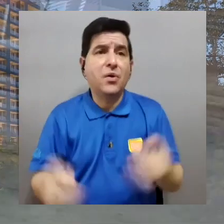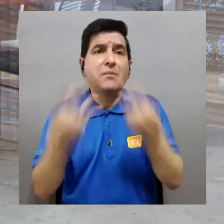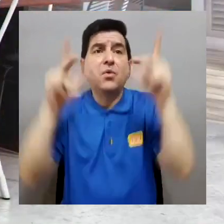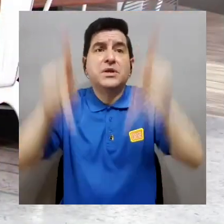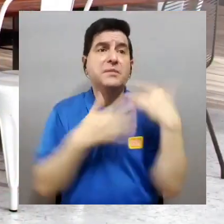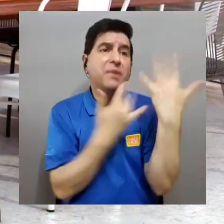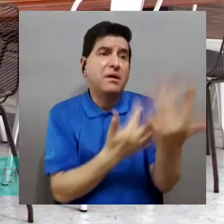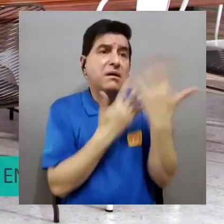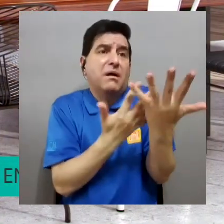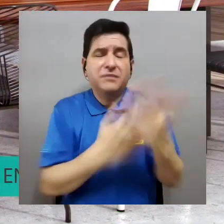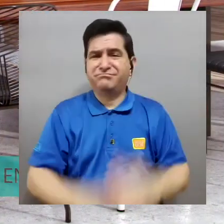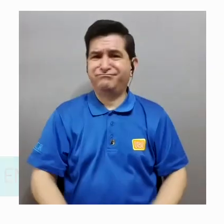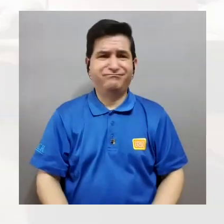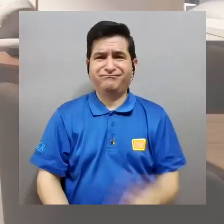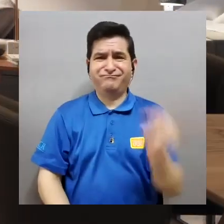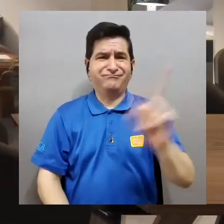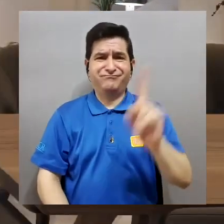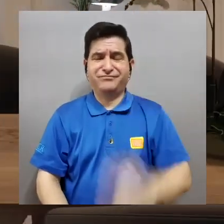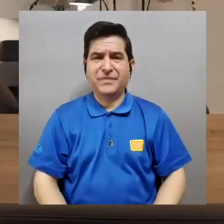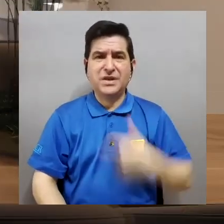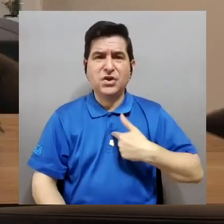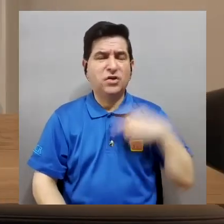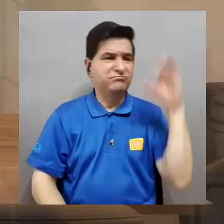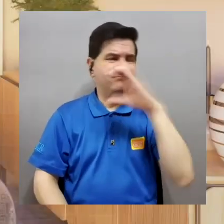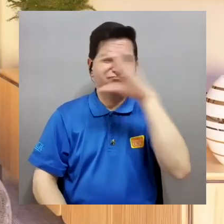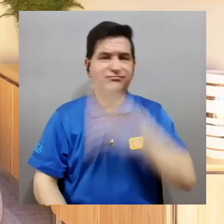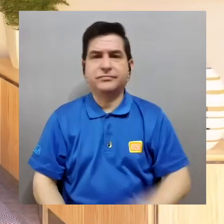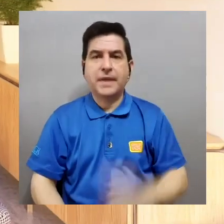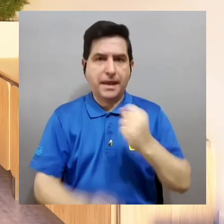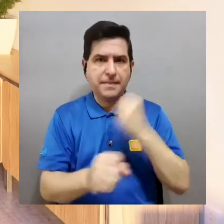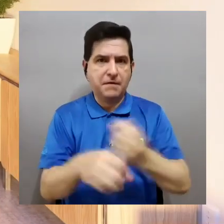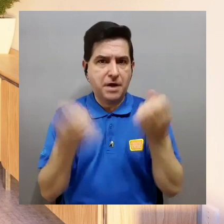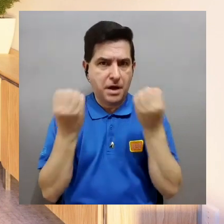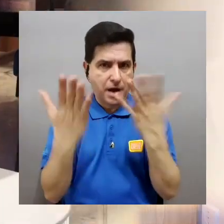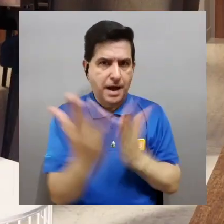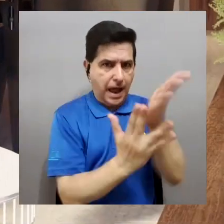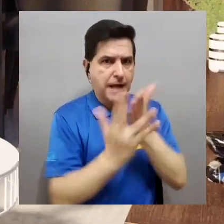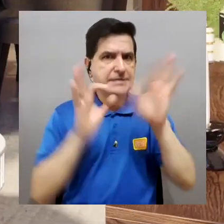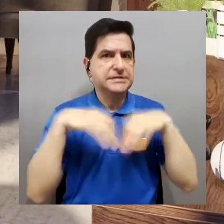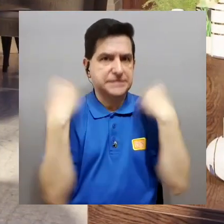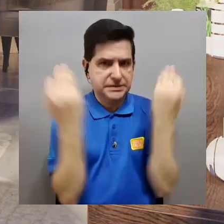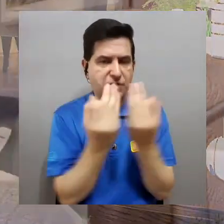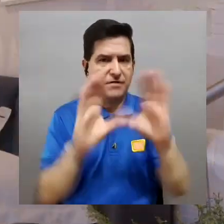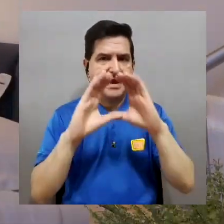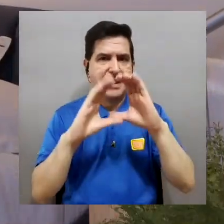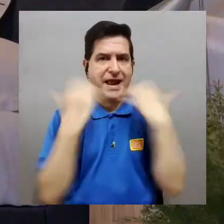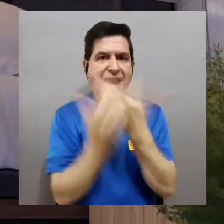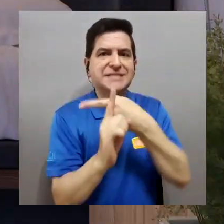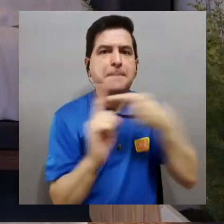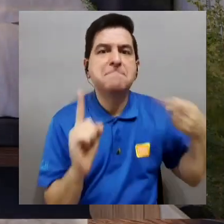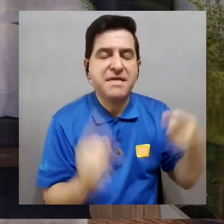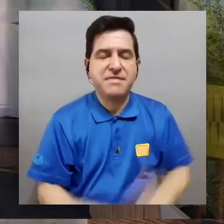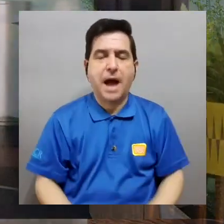hay muchas personas esperando. Entonces sí, no lo busqué. Hemos trabajado muchísimo en darle acceso a la familia de clase